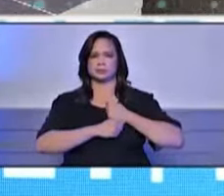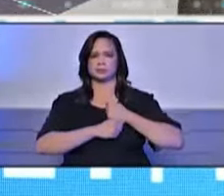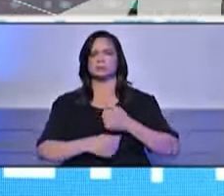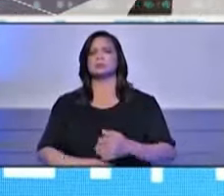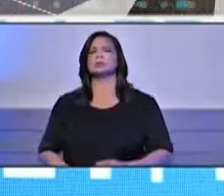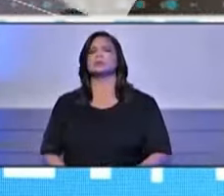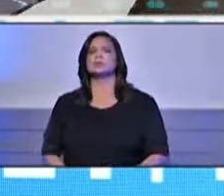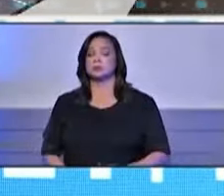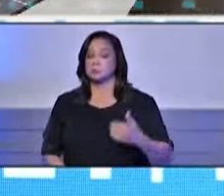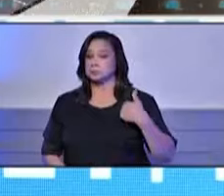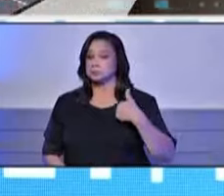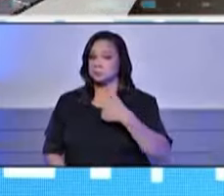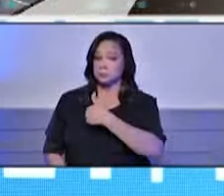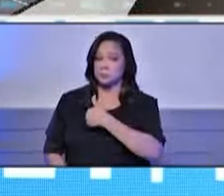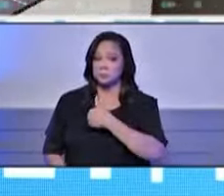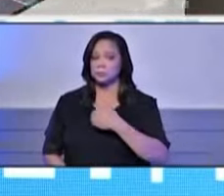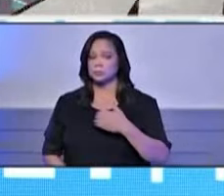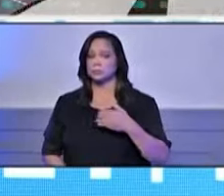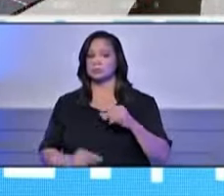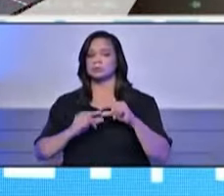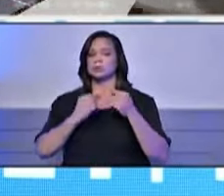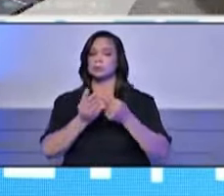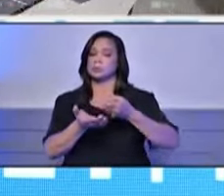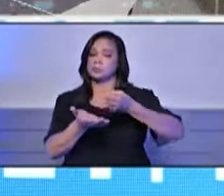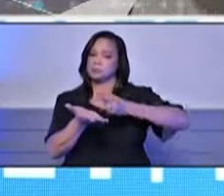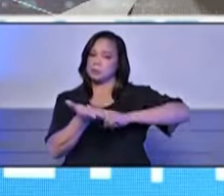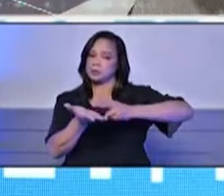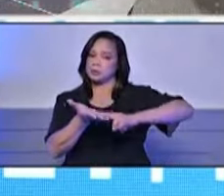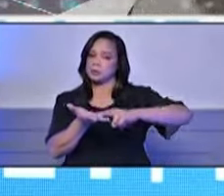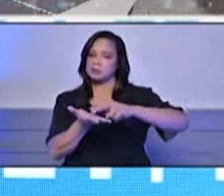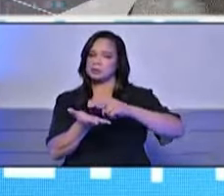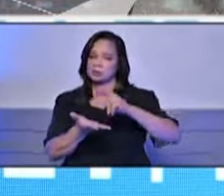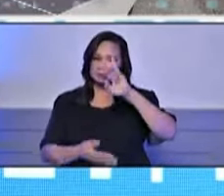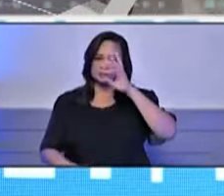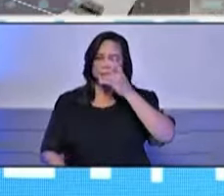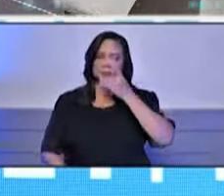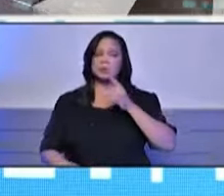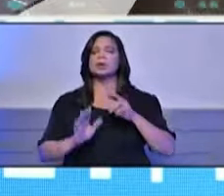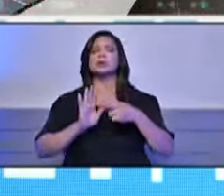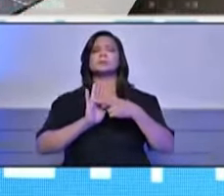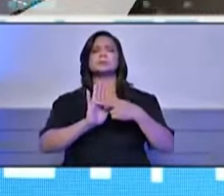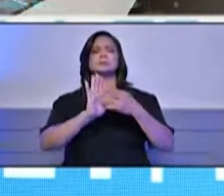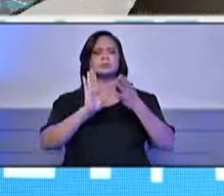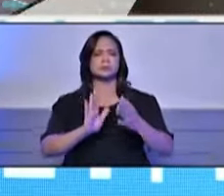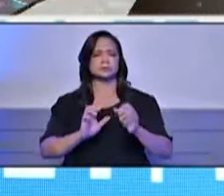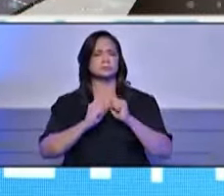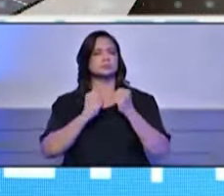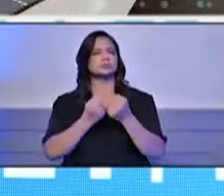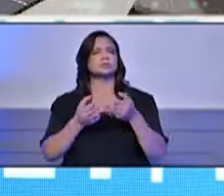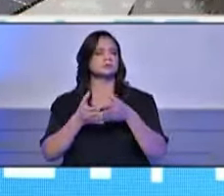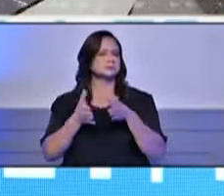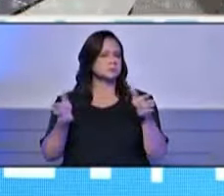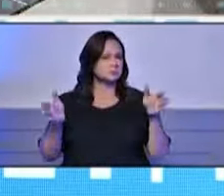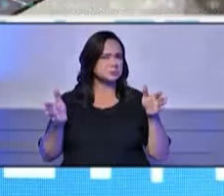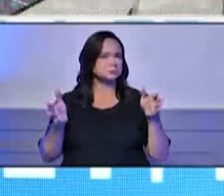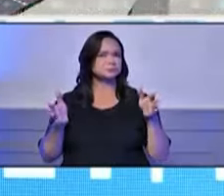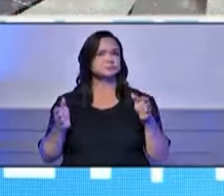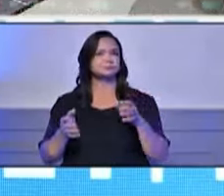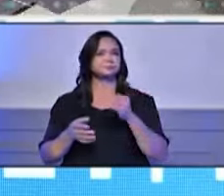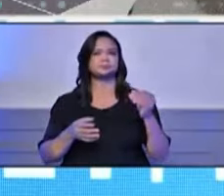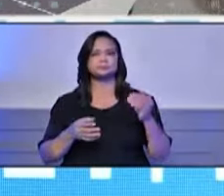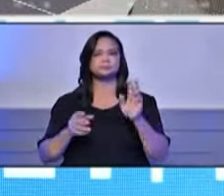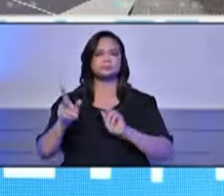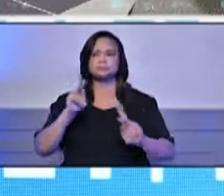en que comenzó las dificultades que se generaron al principio a mitad de la gestión de Chu ha ido en el tiempo eh trabajando la parte que le